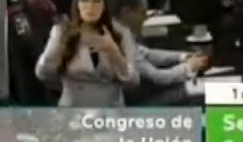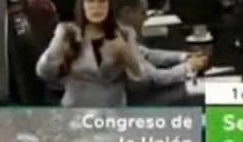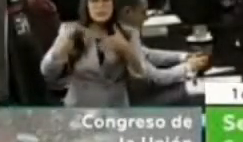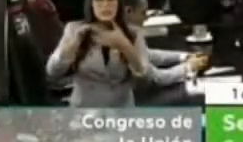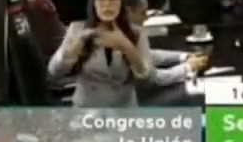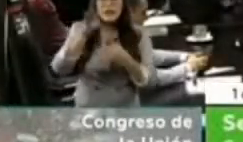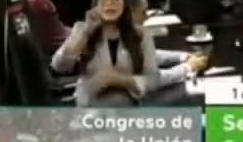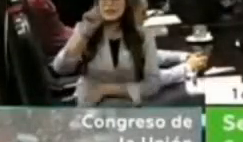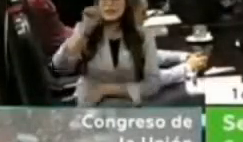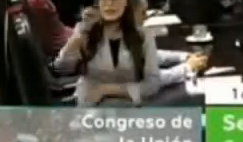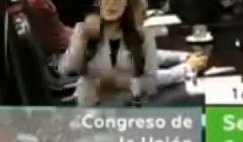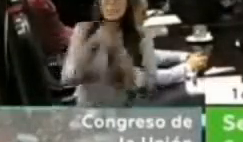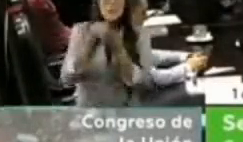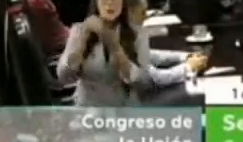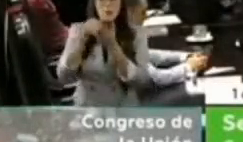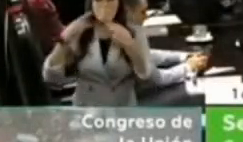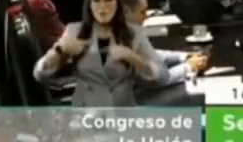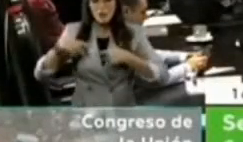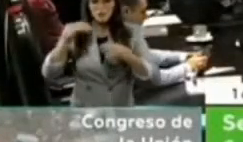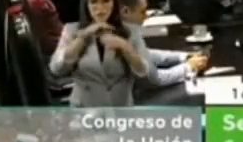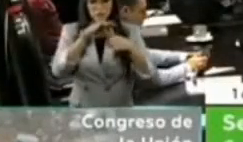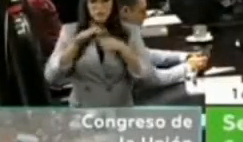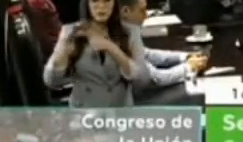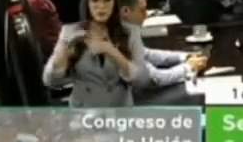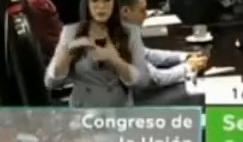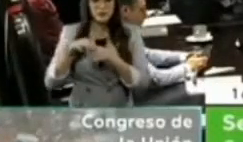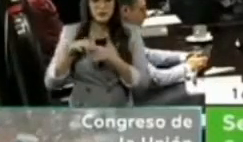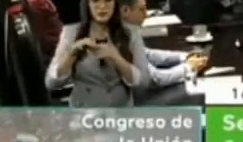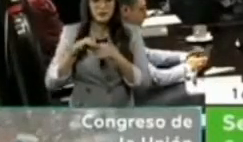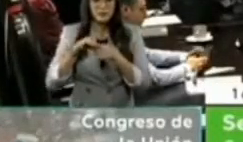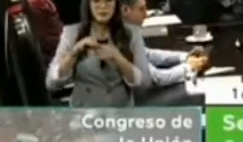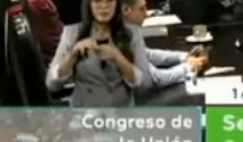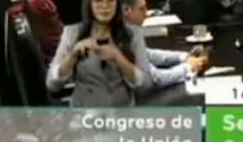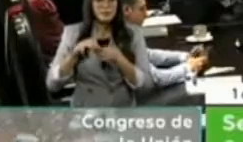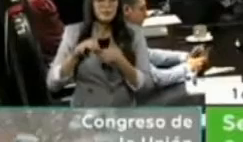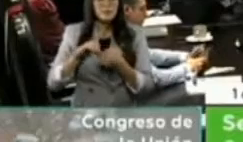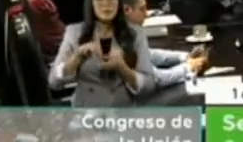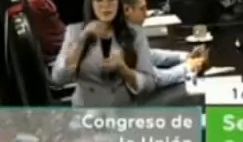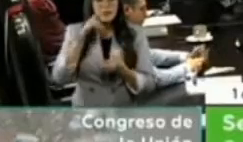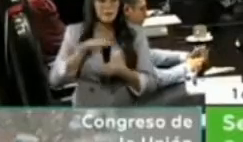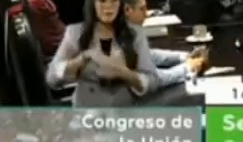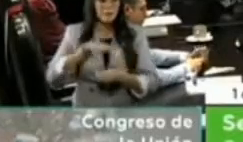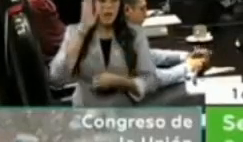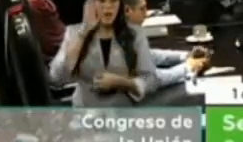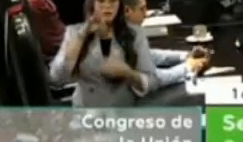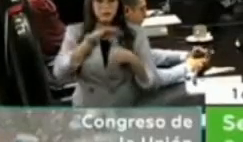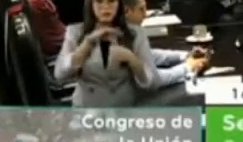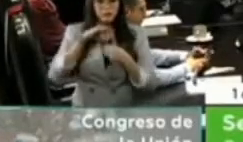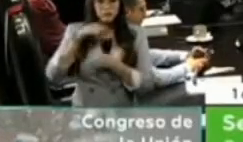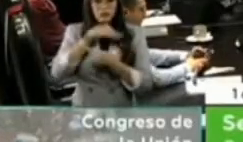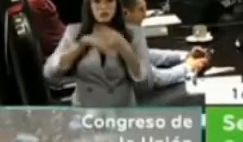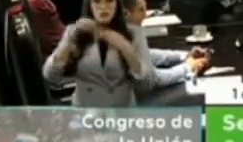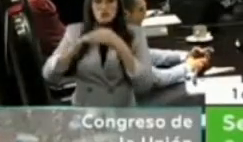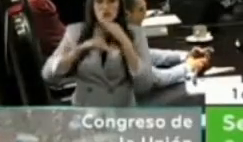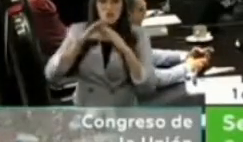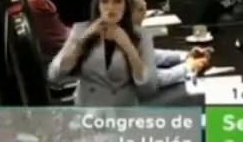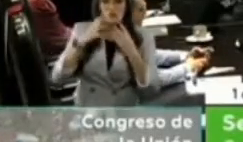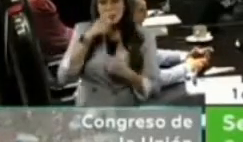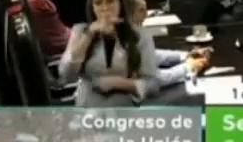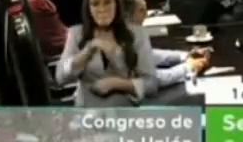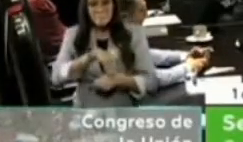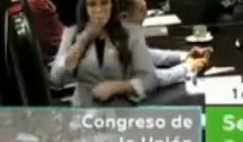la agonía, vamos a decir, de un personaje que está